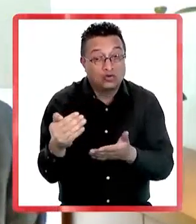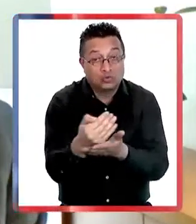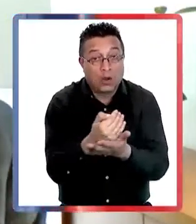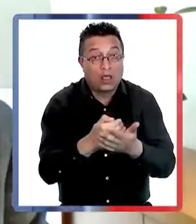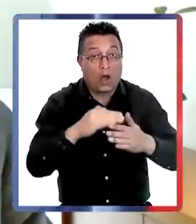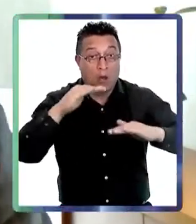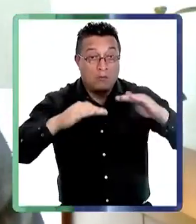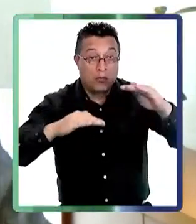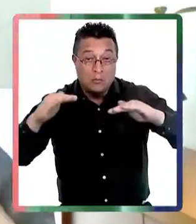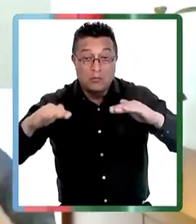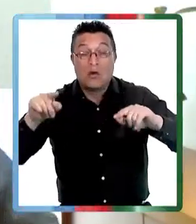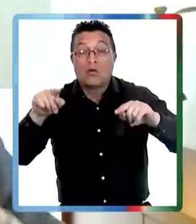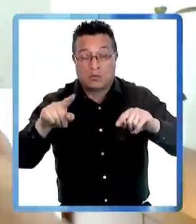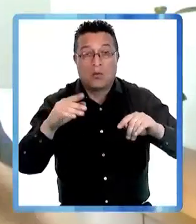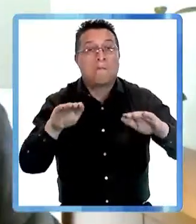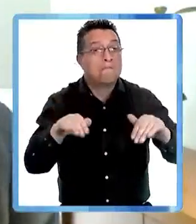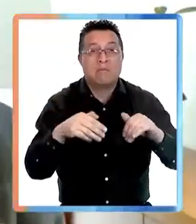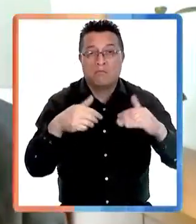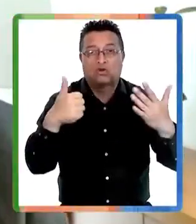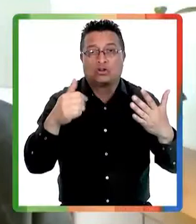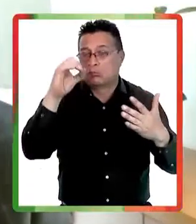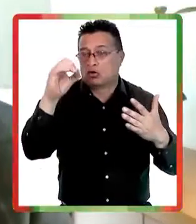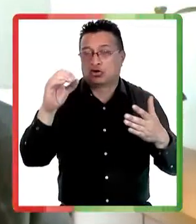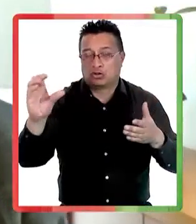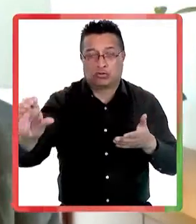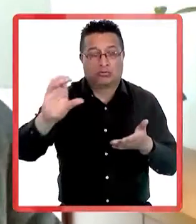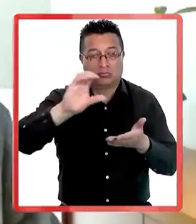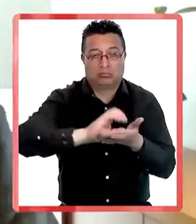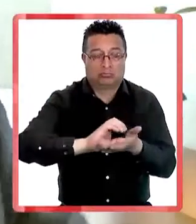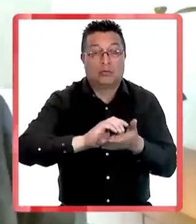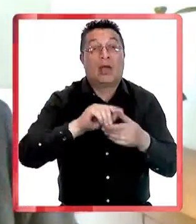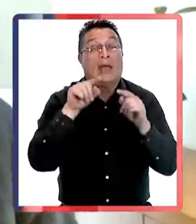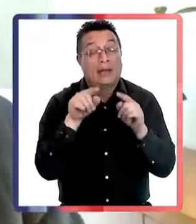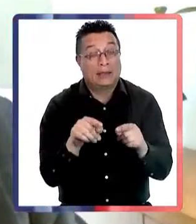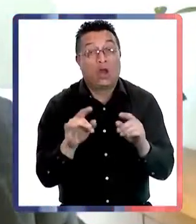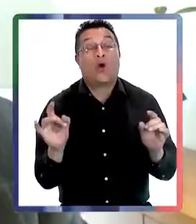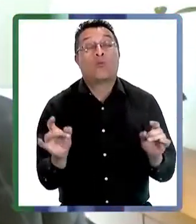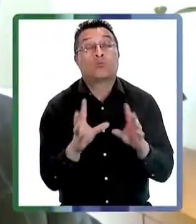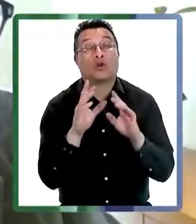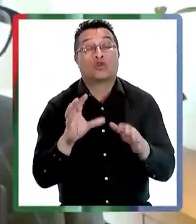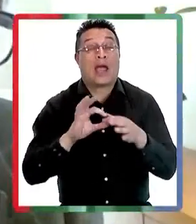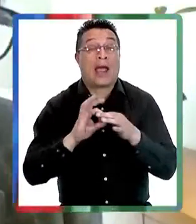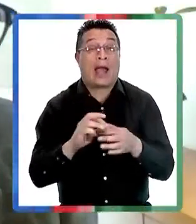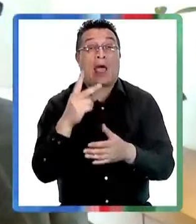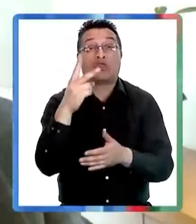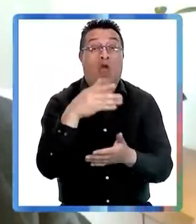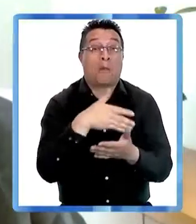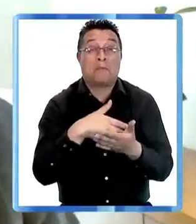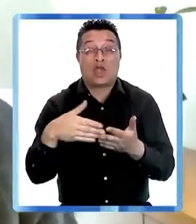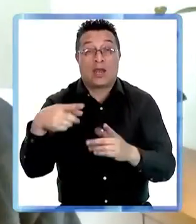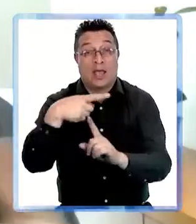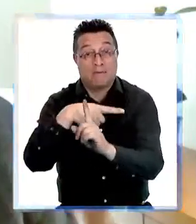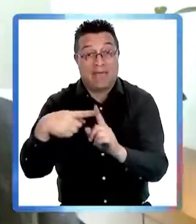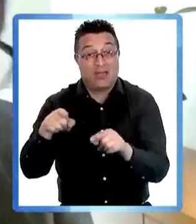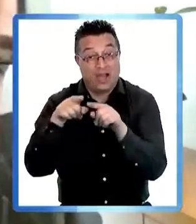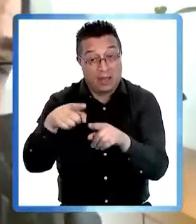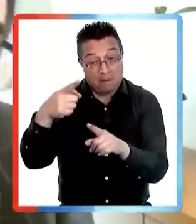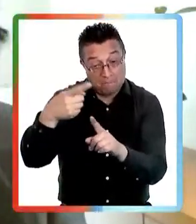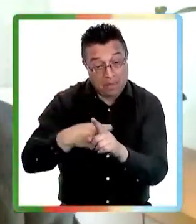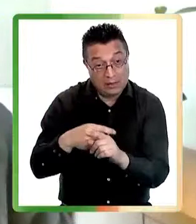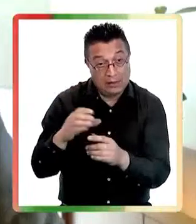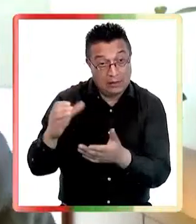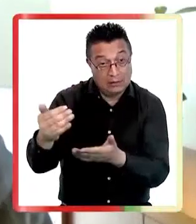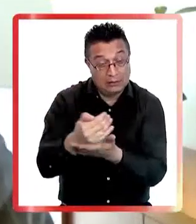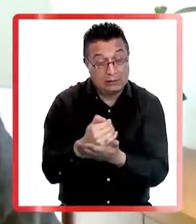salario promedio se le va a registrar el mismo 6%, y suponte a alguien que gana 2,5 millones en ese